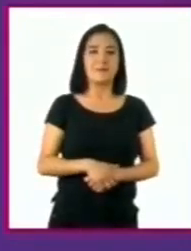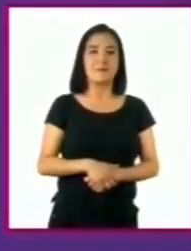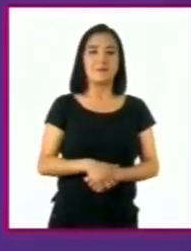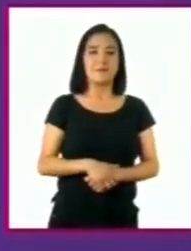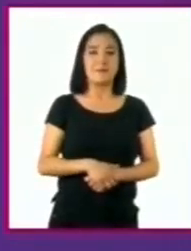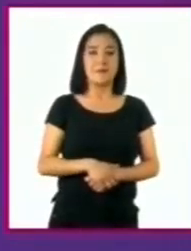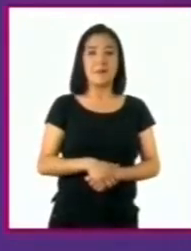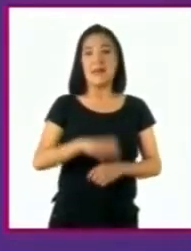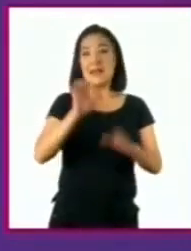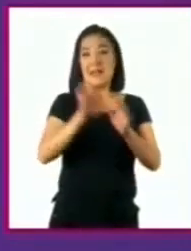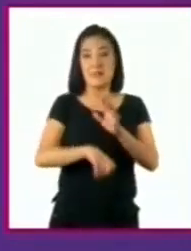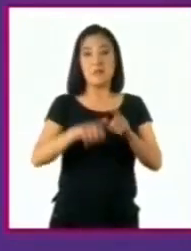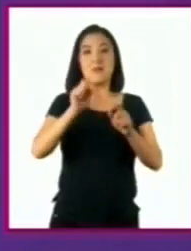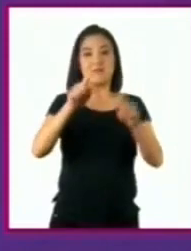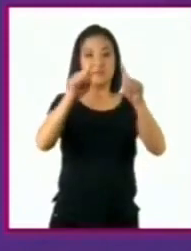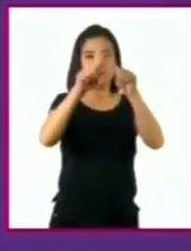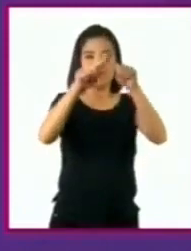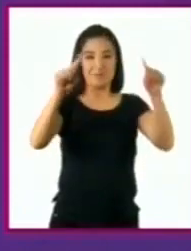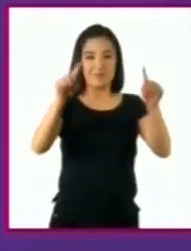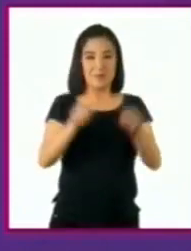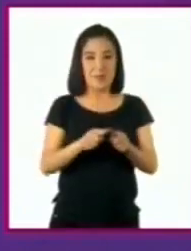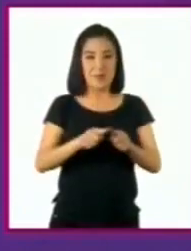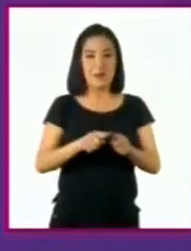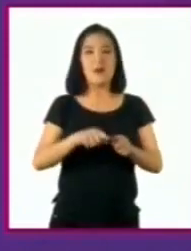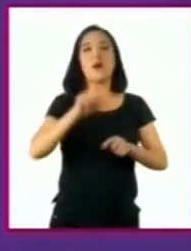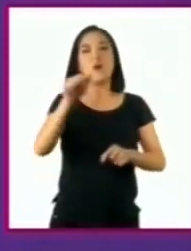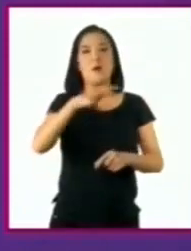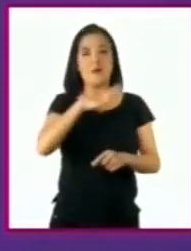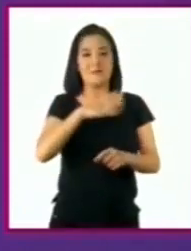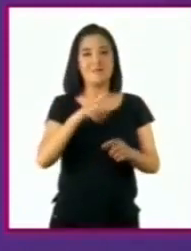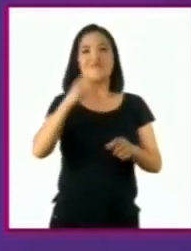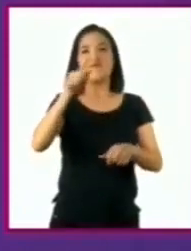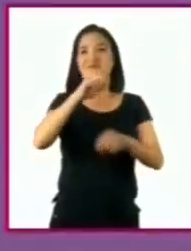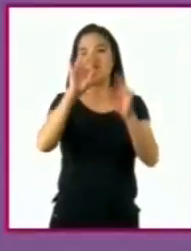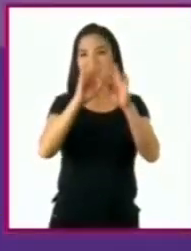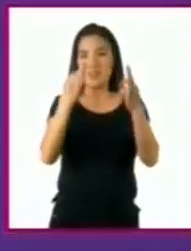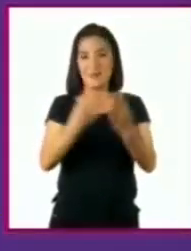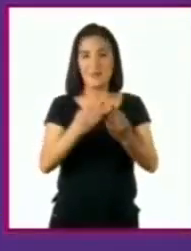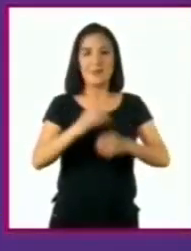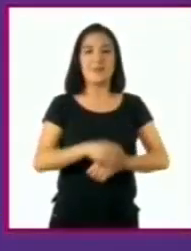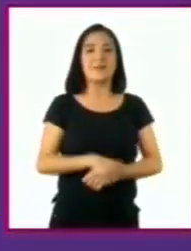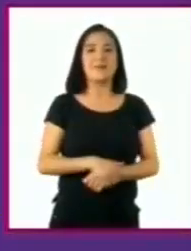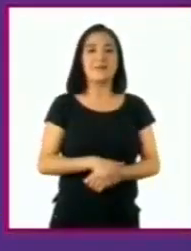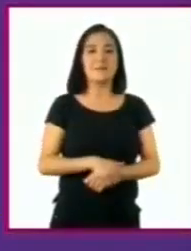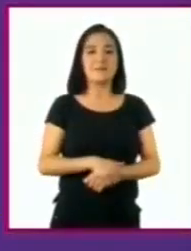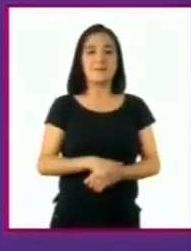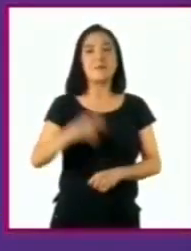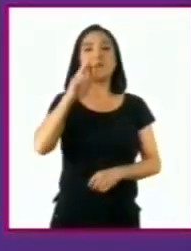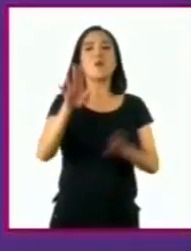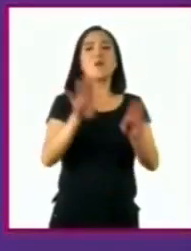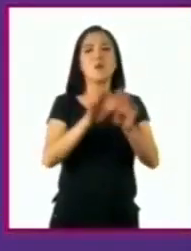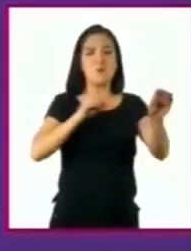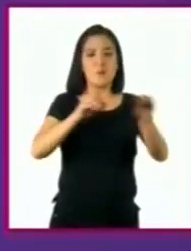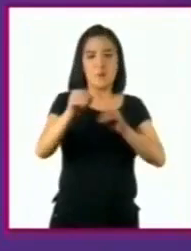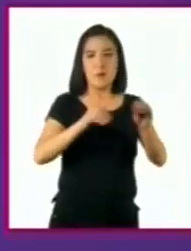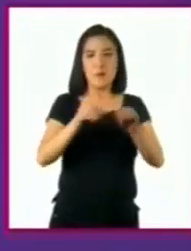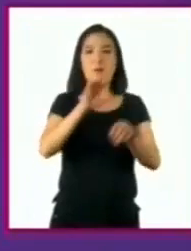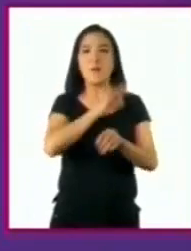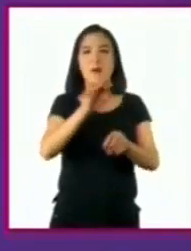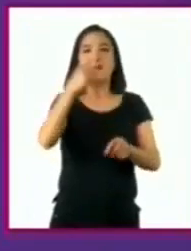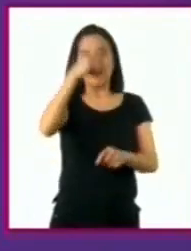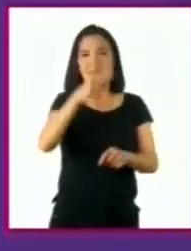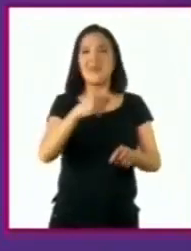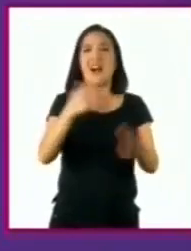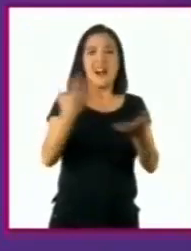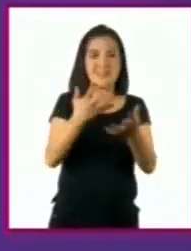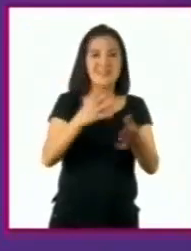Un rombo, un paralelogramo, un romboide. Veamos si un poco de movimiento nos ayuda a reafirmar o a